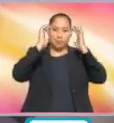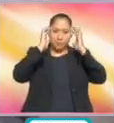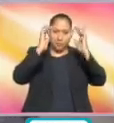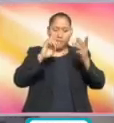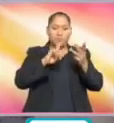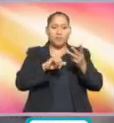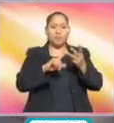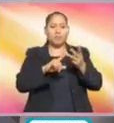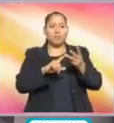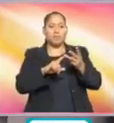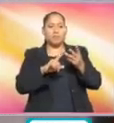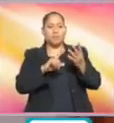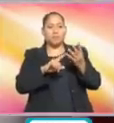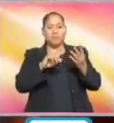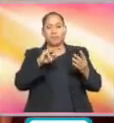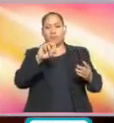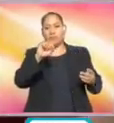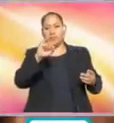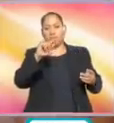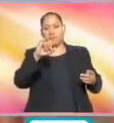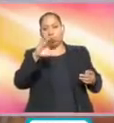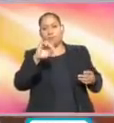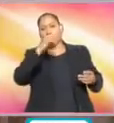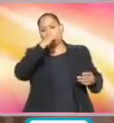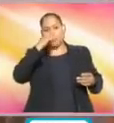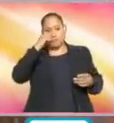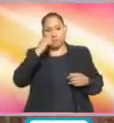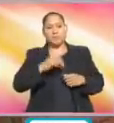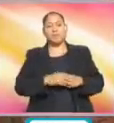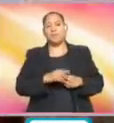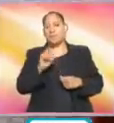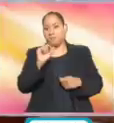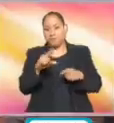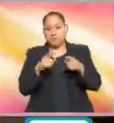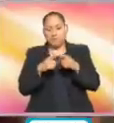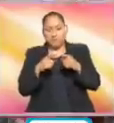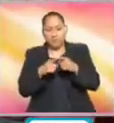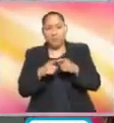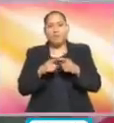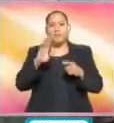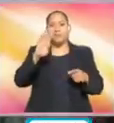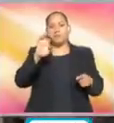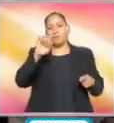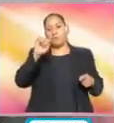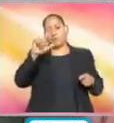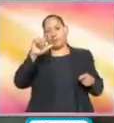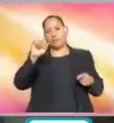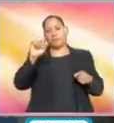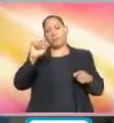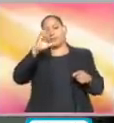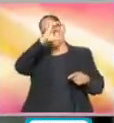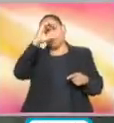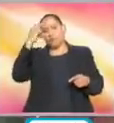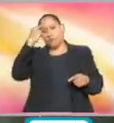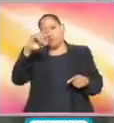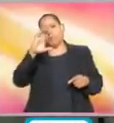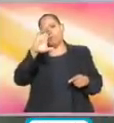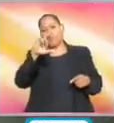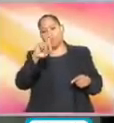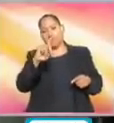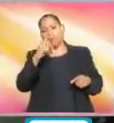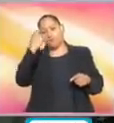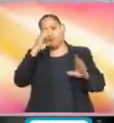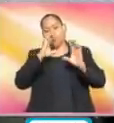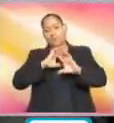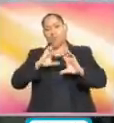Santo, el cuarto es el Místico de Ciudad Juárez. En la misma esquina donde los Beatles tomaron su fotografía para su